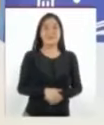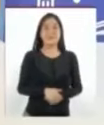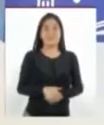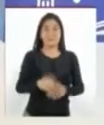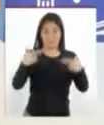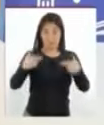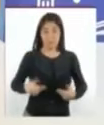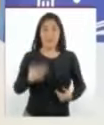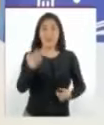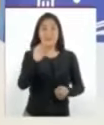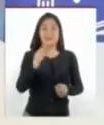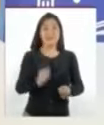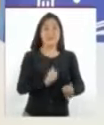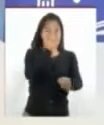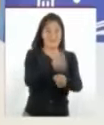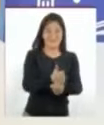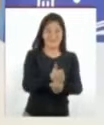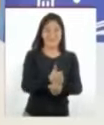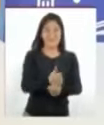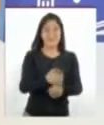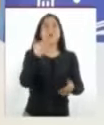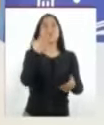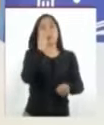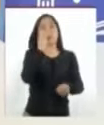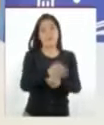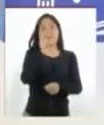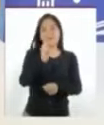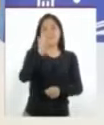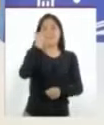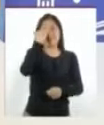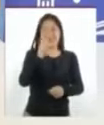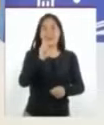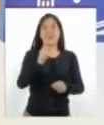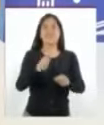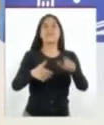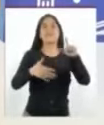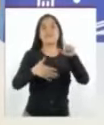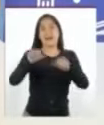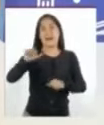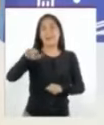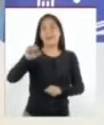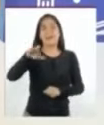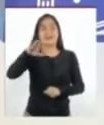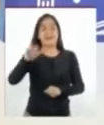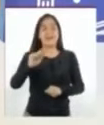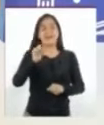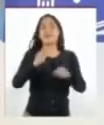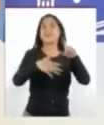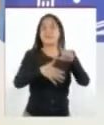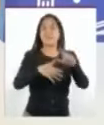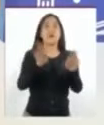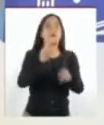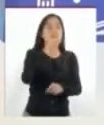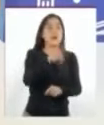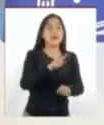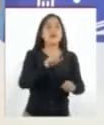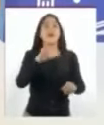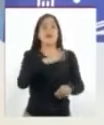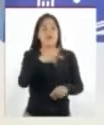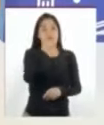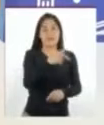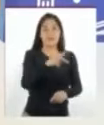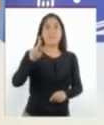seres humanos que llegaron al territorio que hoy conocemos como América tenían características correspondientes